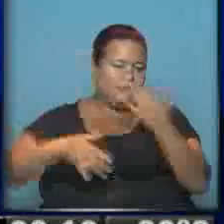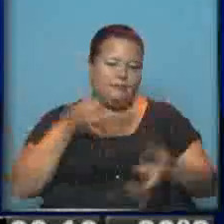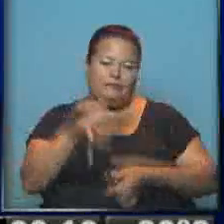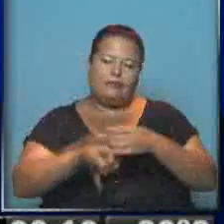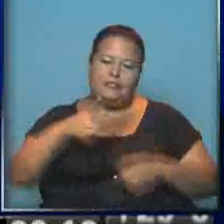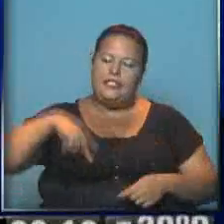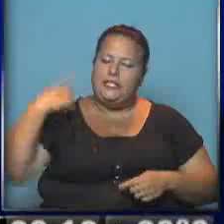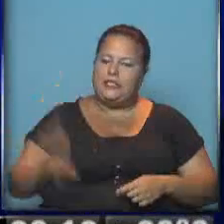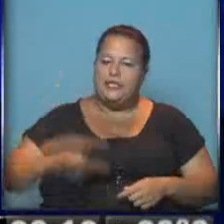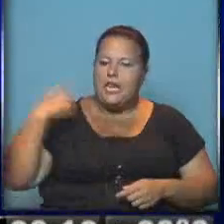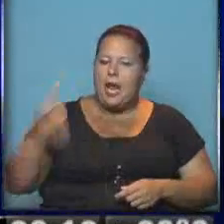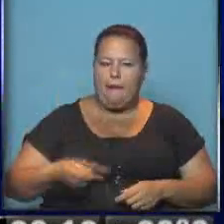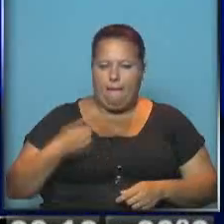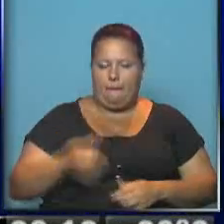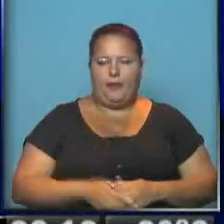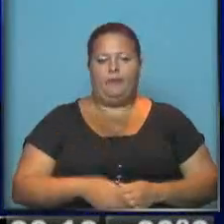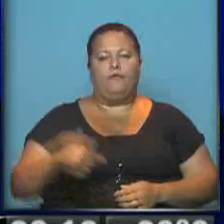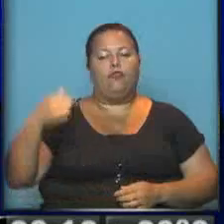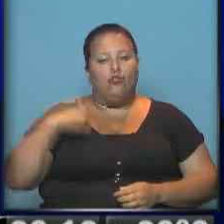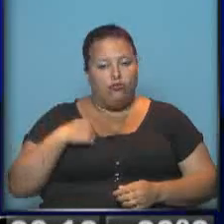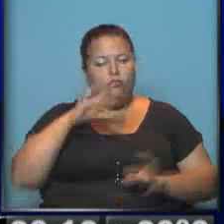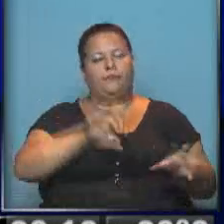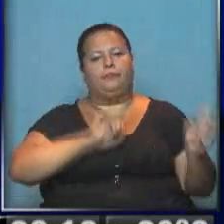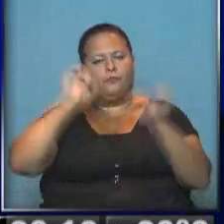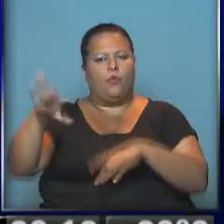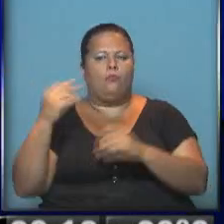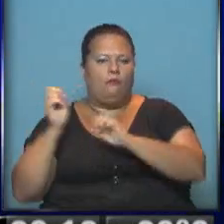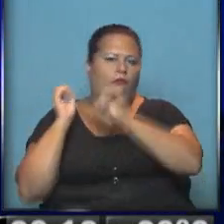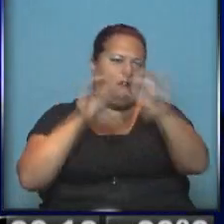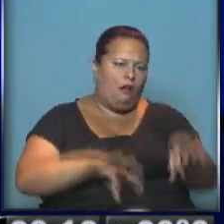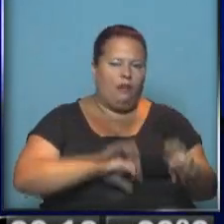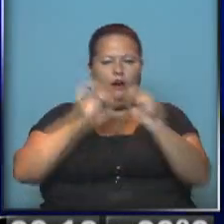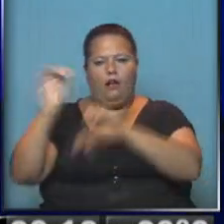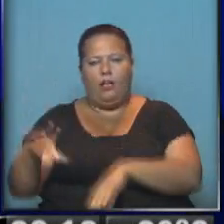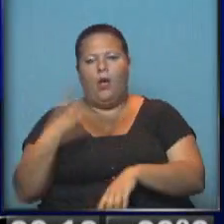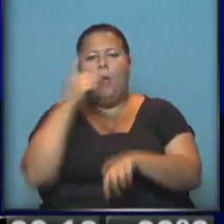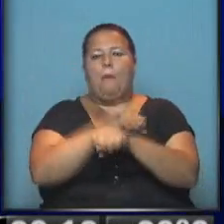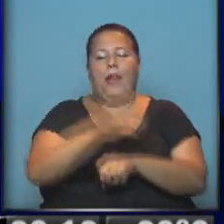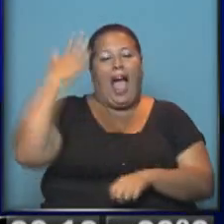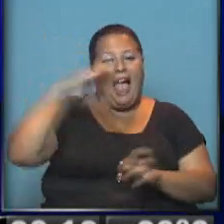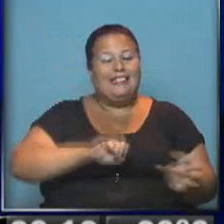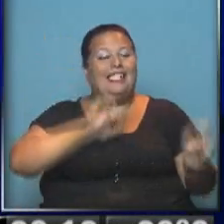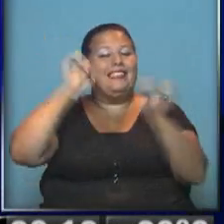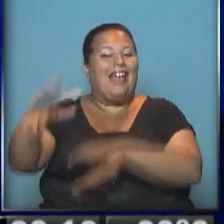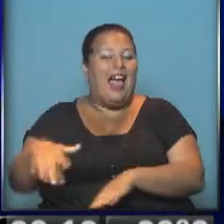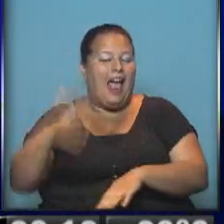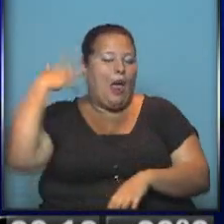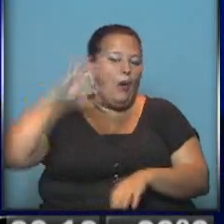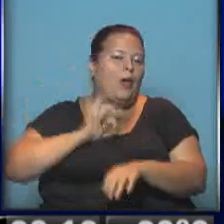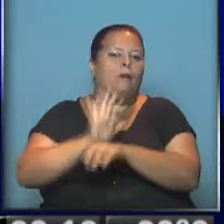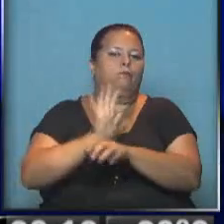permanente. Yo tuve traslados varios. Para un preso en aquella época ser trasladado